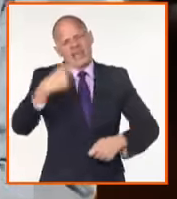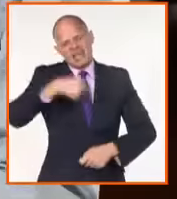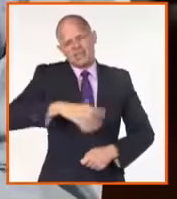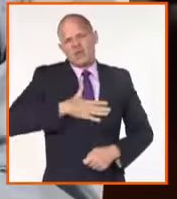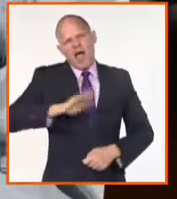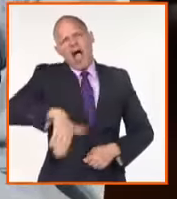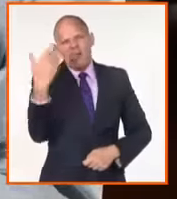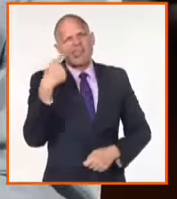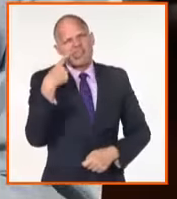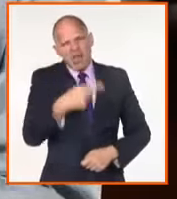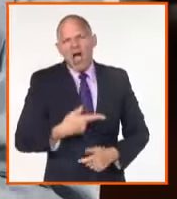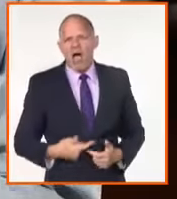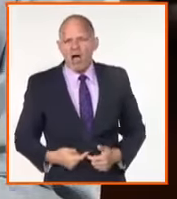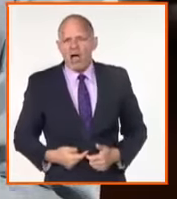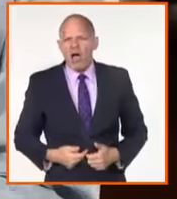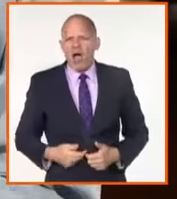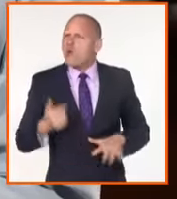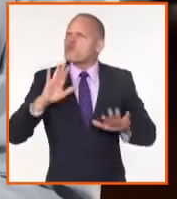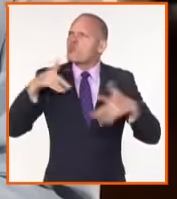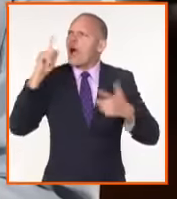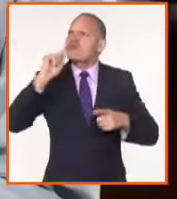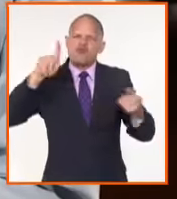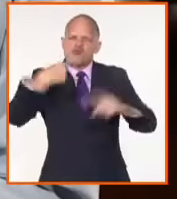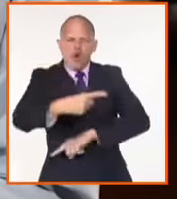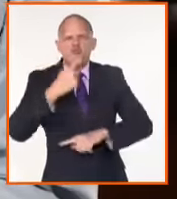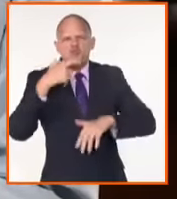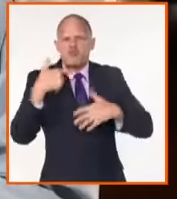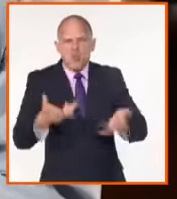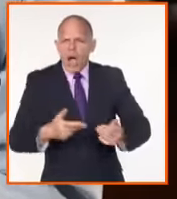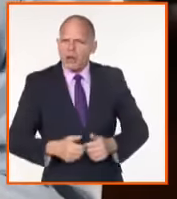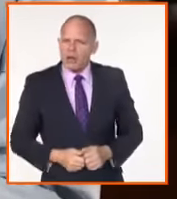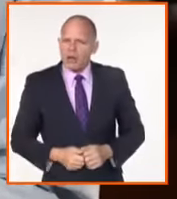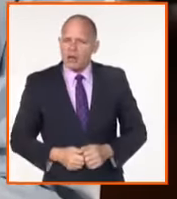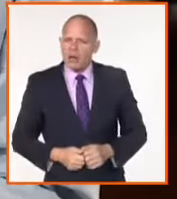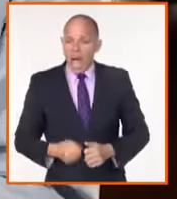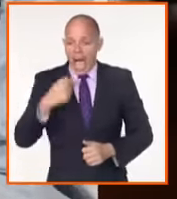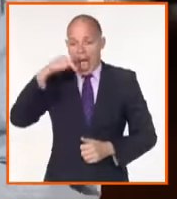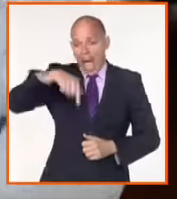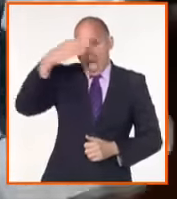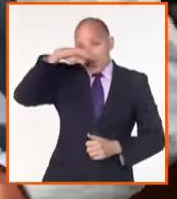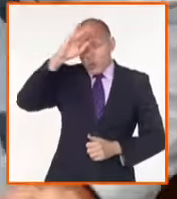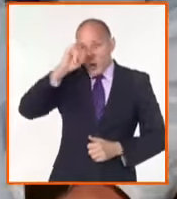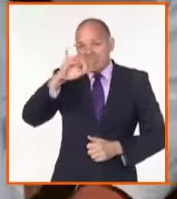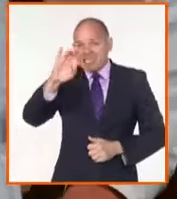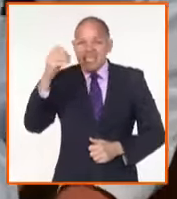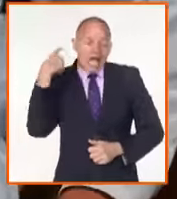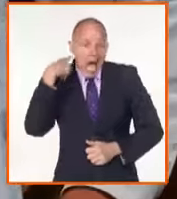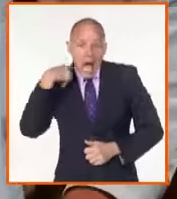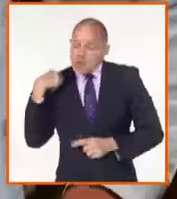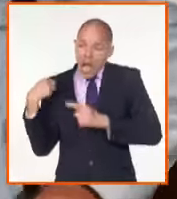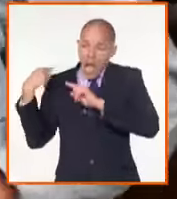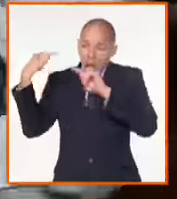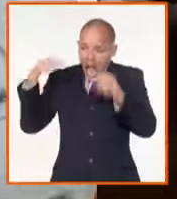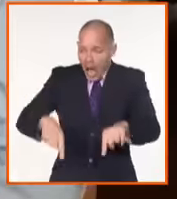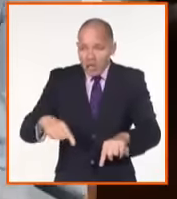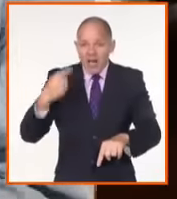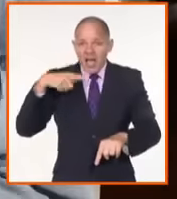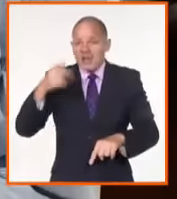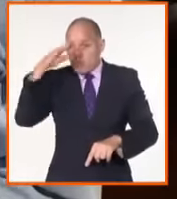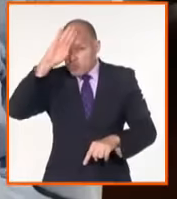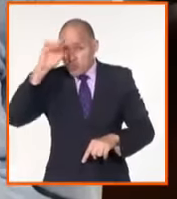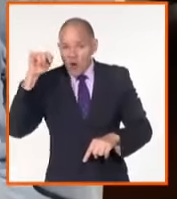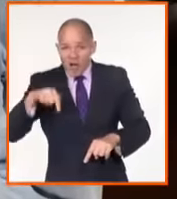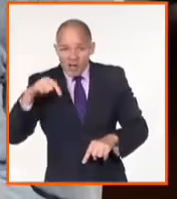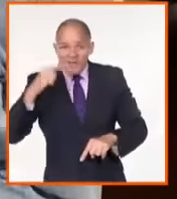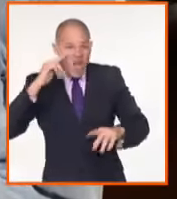responder por la violación de derechos humanos que constituye el bloqueo genocida que han aplicado durante más de 60 años a Cuba? ¿O cuándo